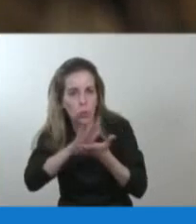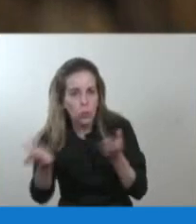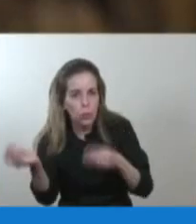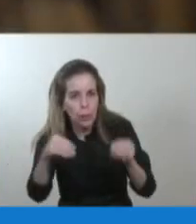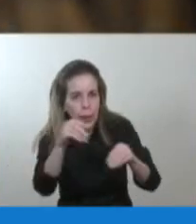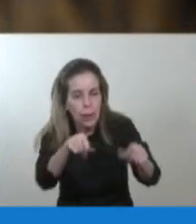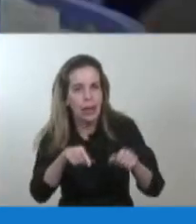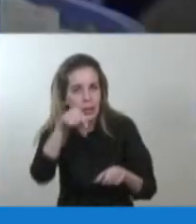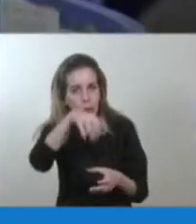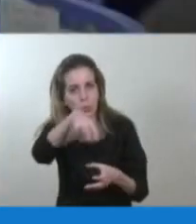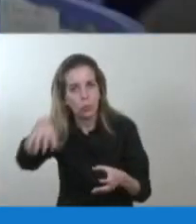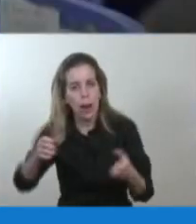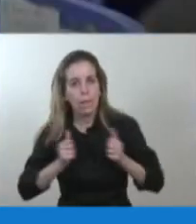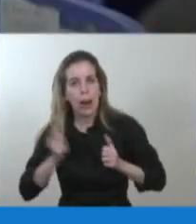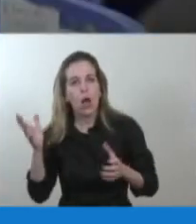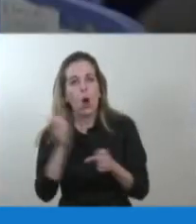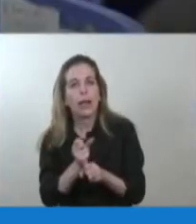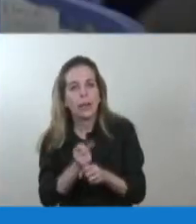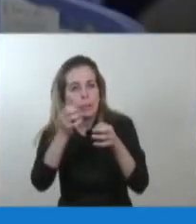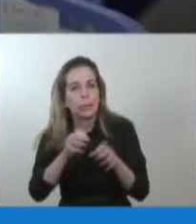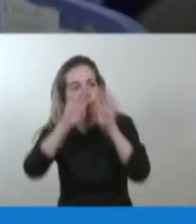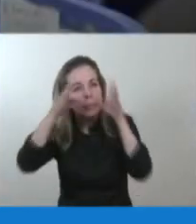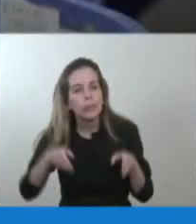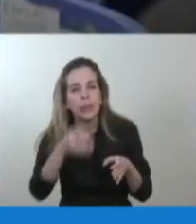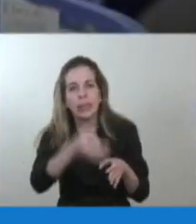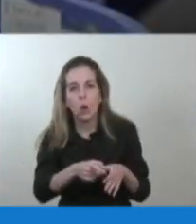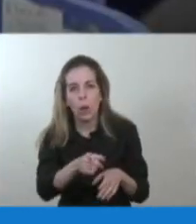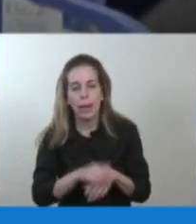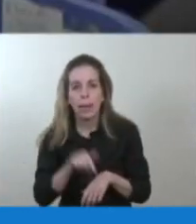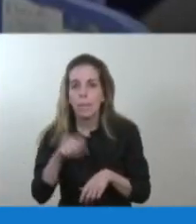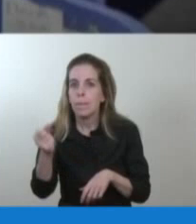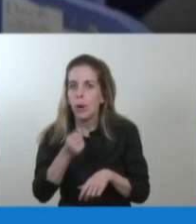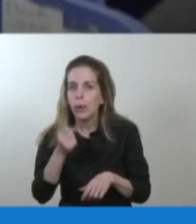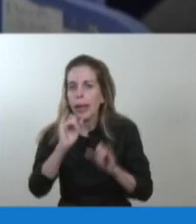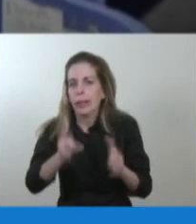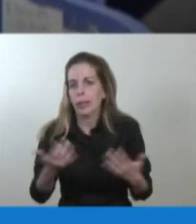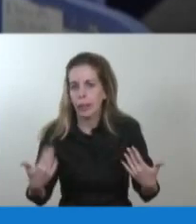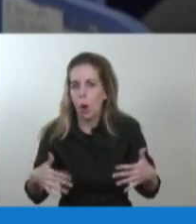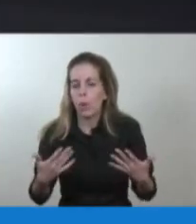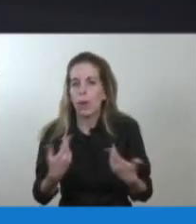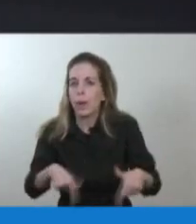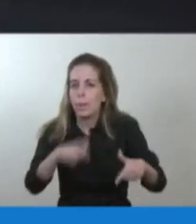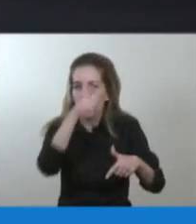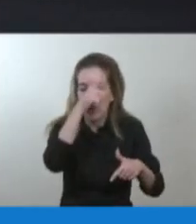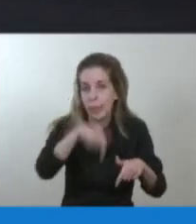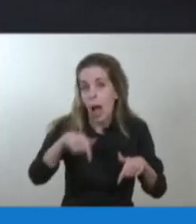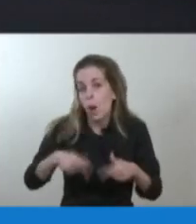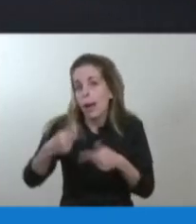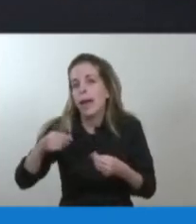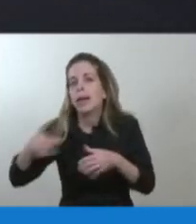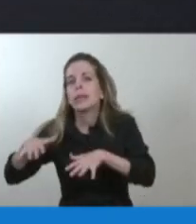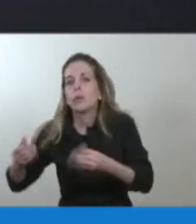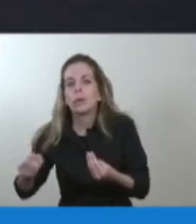paradas seguras es muy importante además del equipamiento lo que hoy está sucediendo